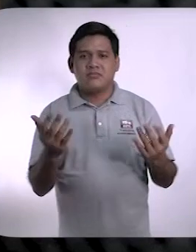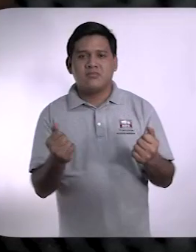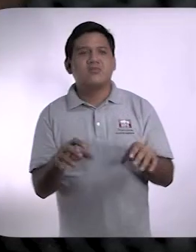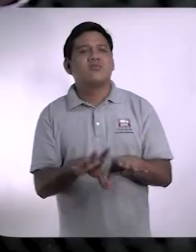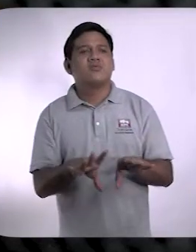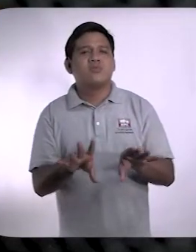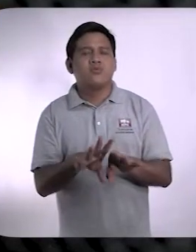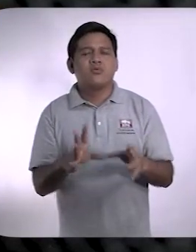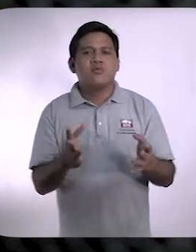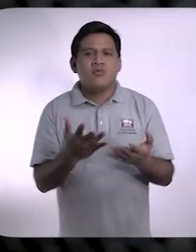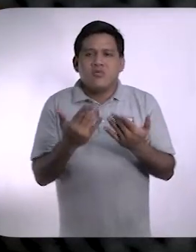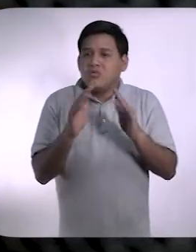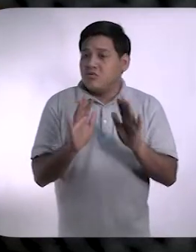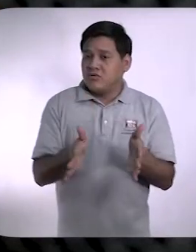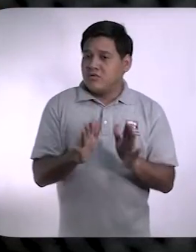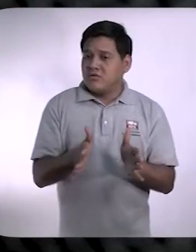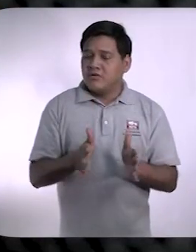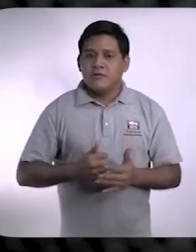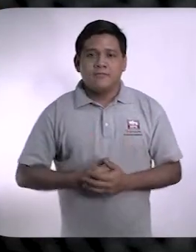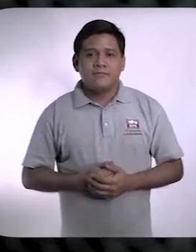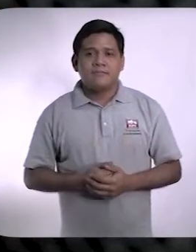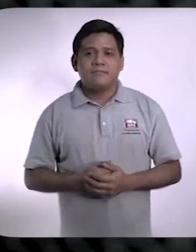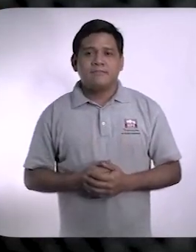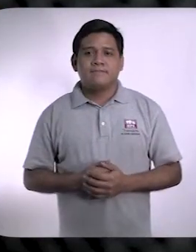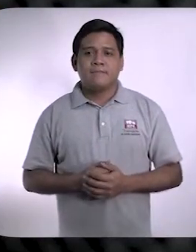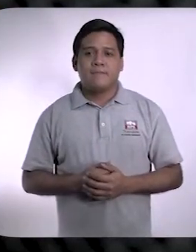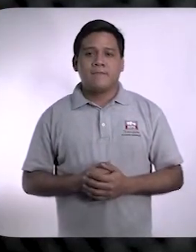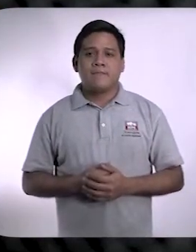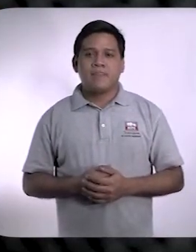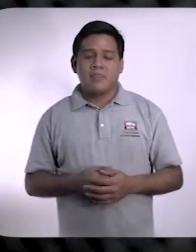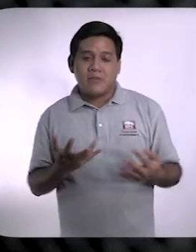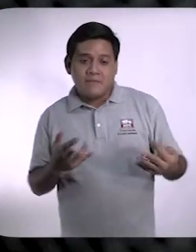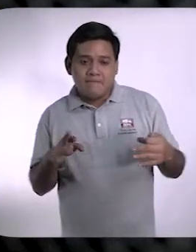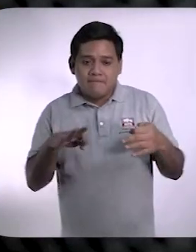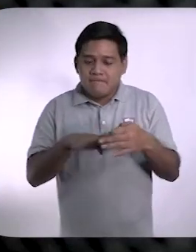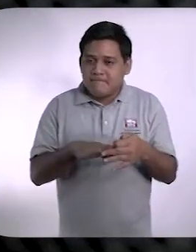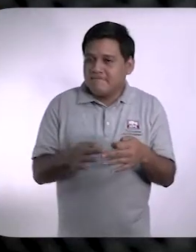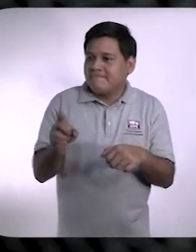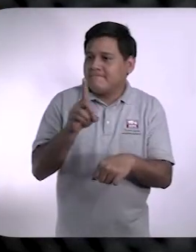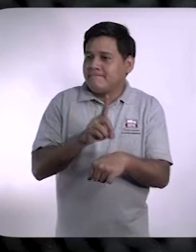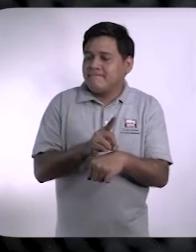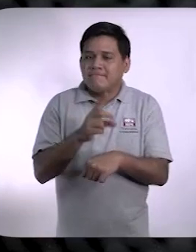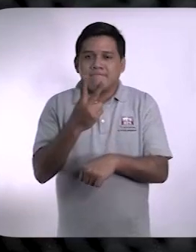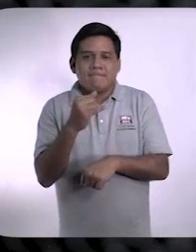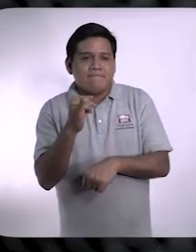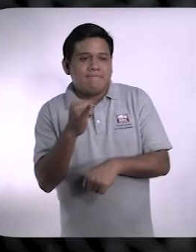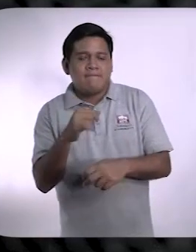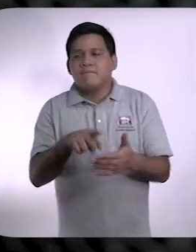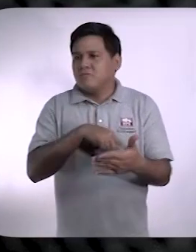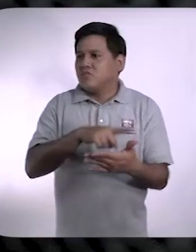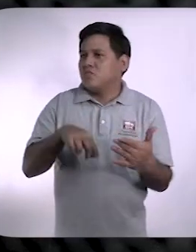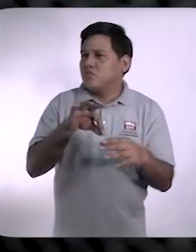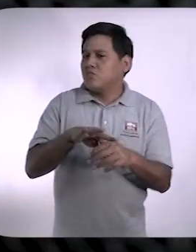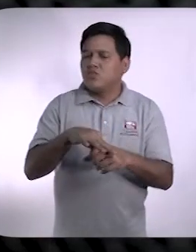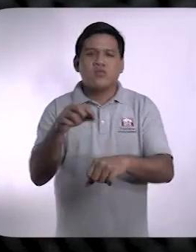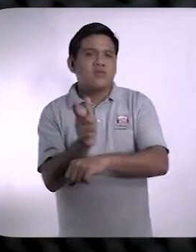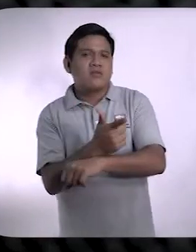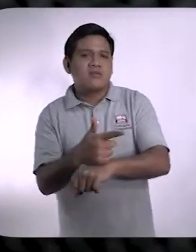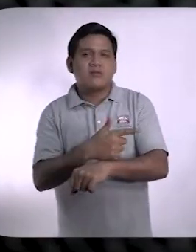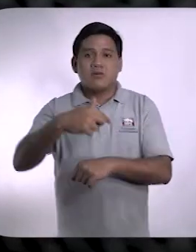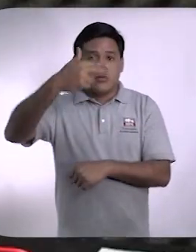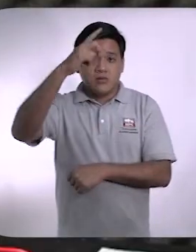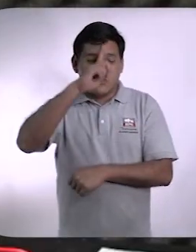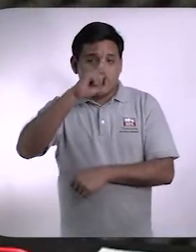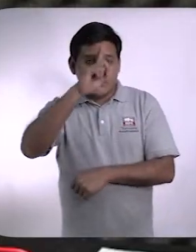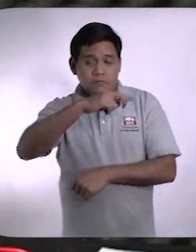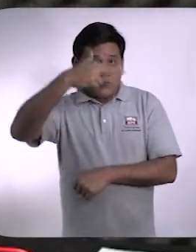nos encontramos ya en este previo a la jornada electoral del 2 de junio. Me refiero al licenciado Hernán González